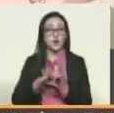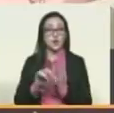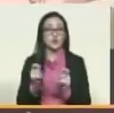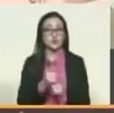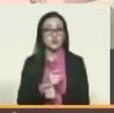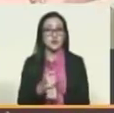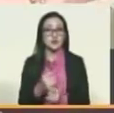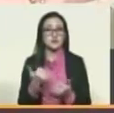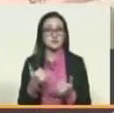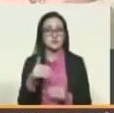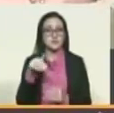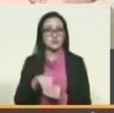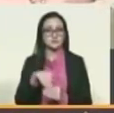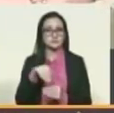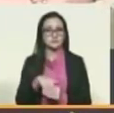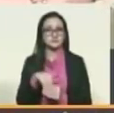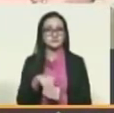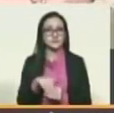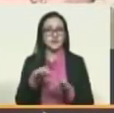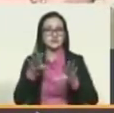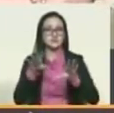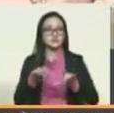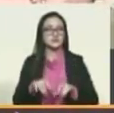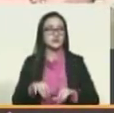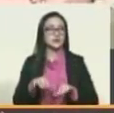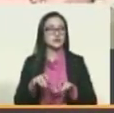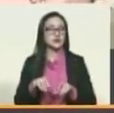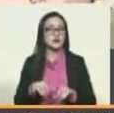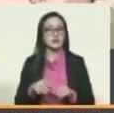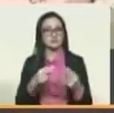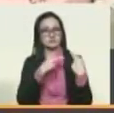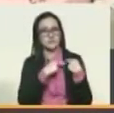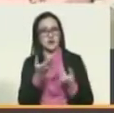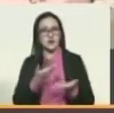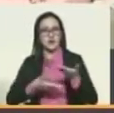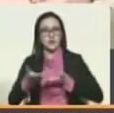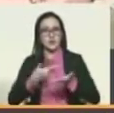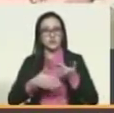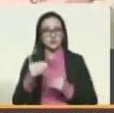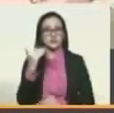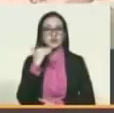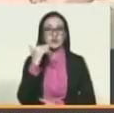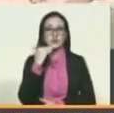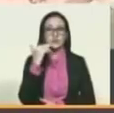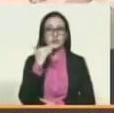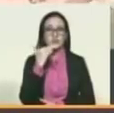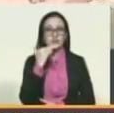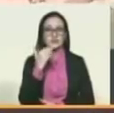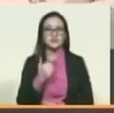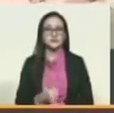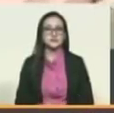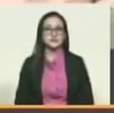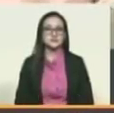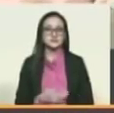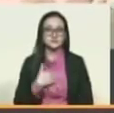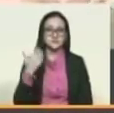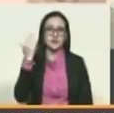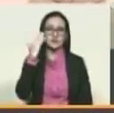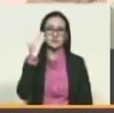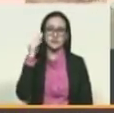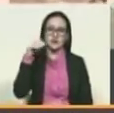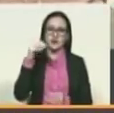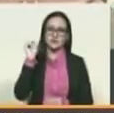al caso de las declaraciones del encargado de negocios de Estados Unidos, quisiera saber si desde la